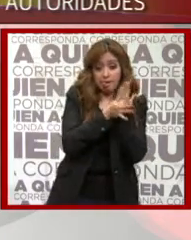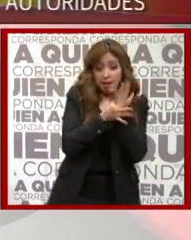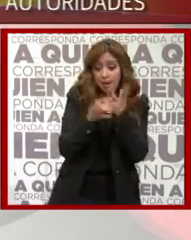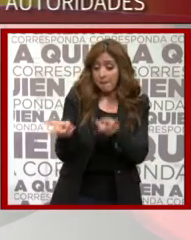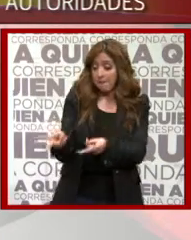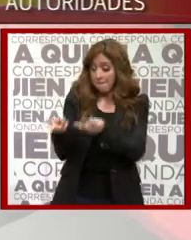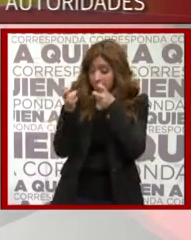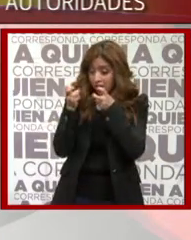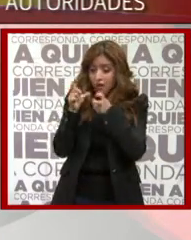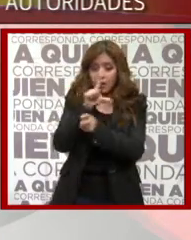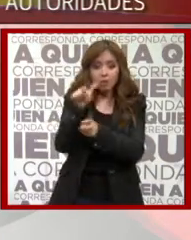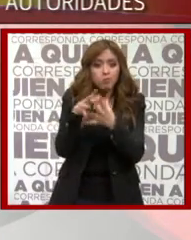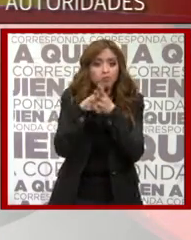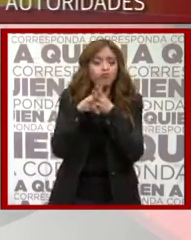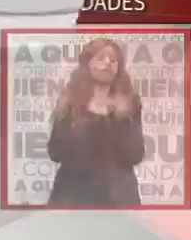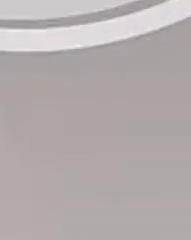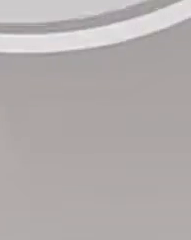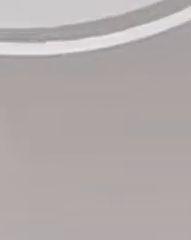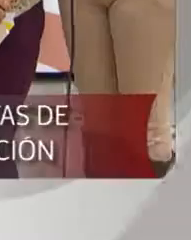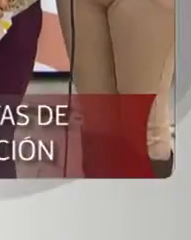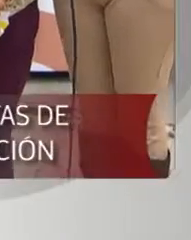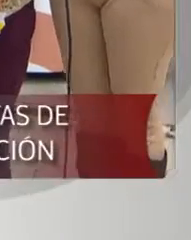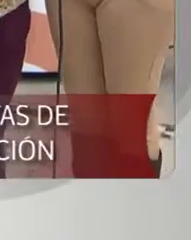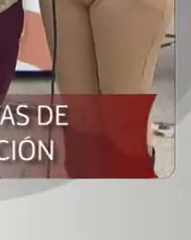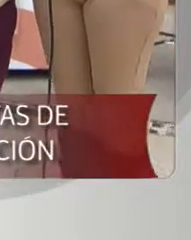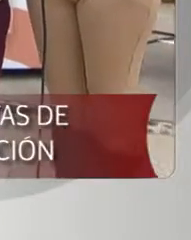tu lana y desaparecen. Y en Harry Potter,